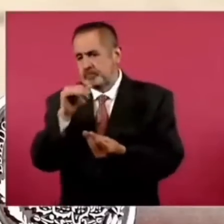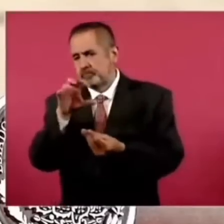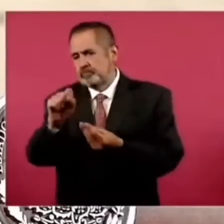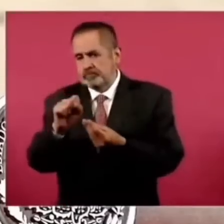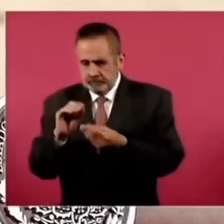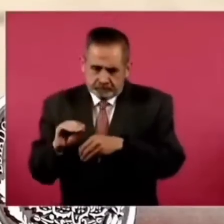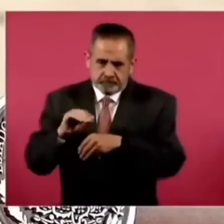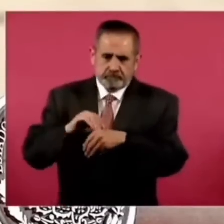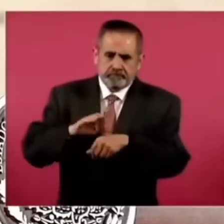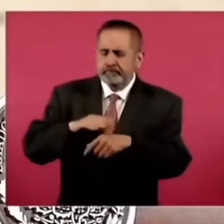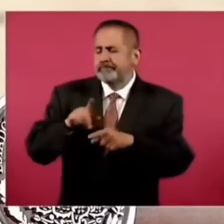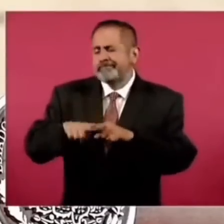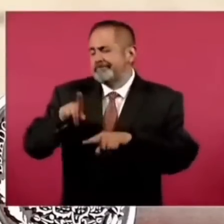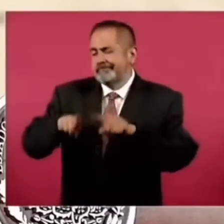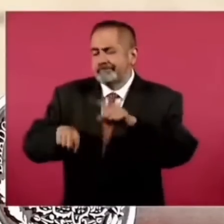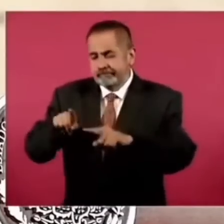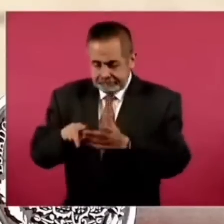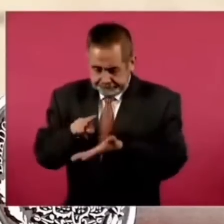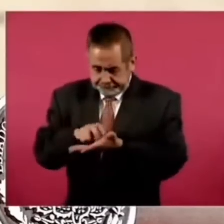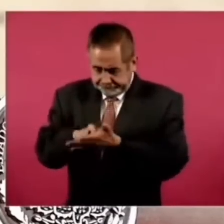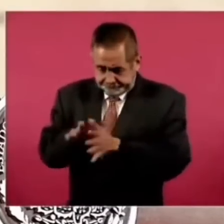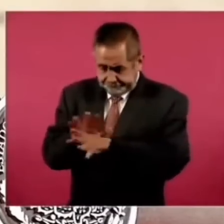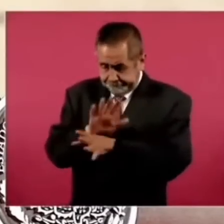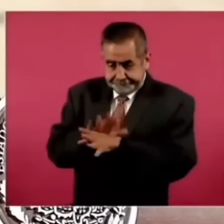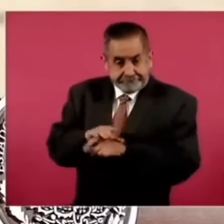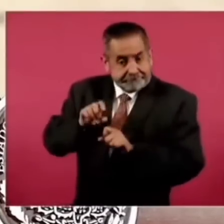el proyecto y se hacen ajustes.